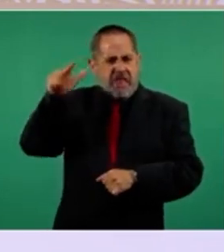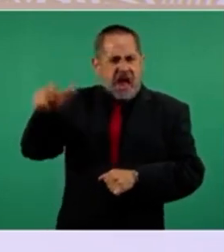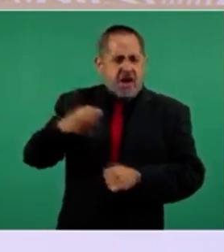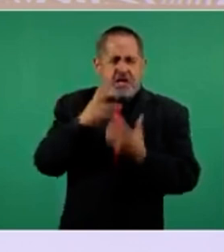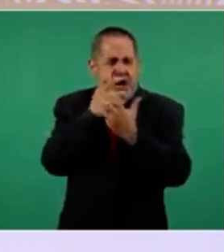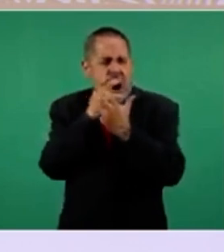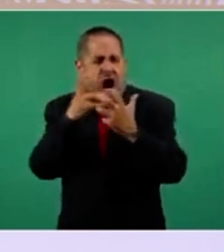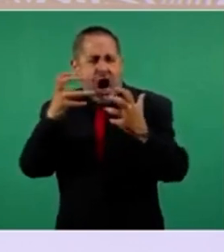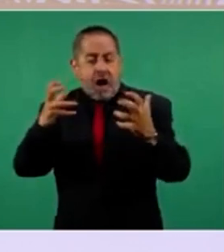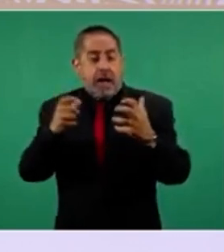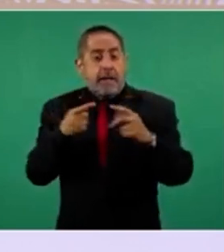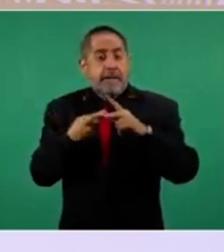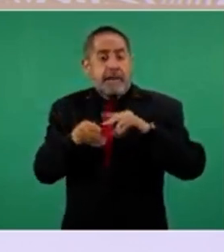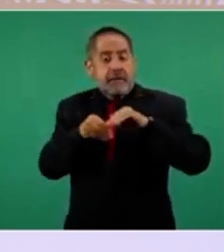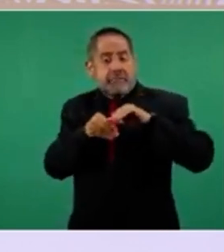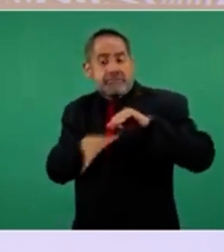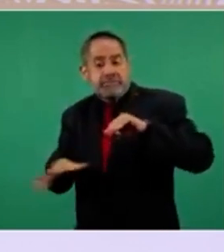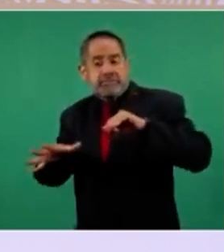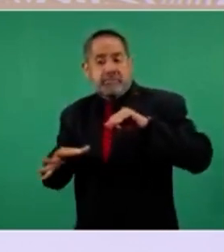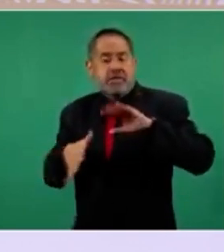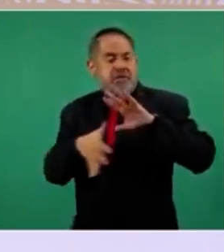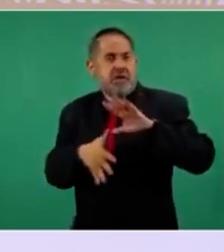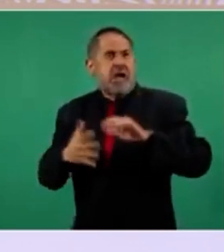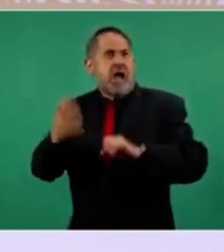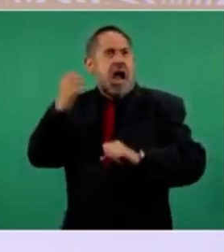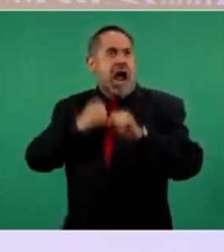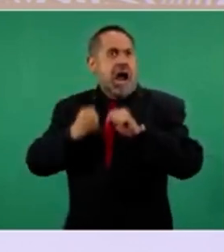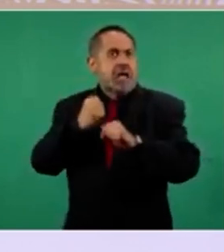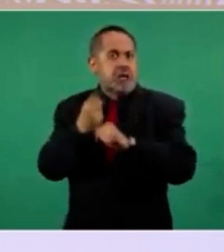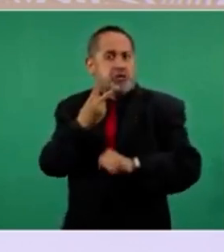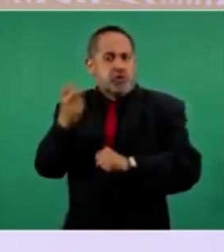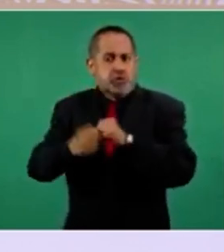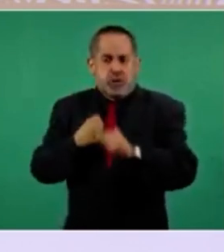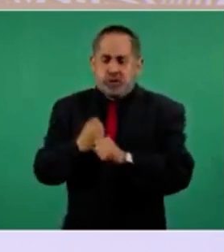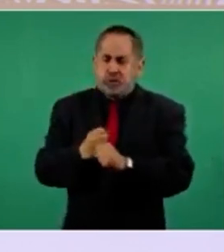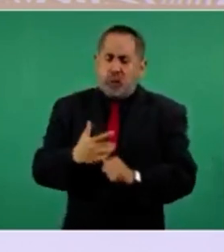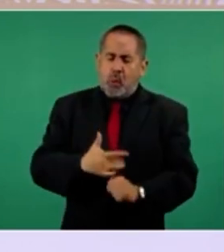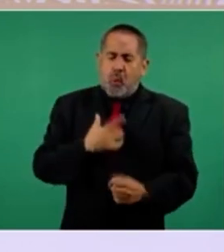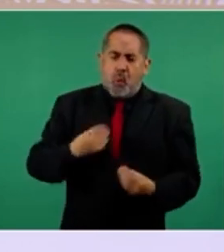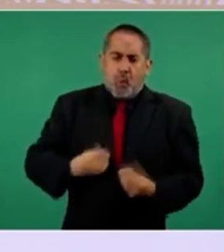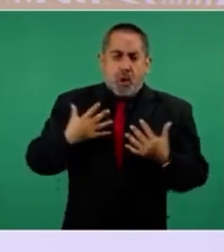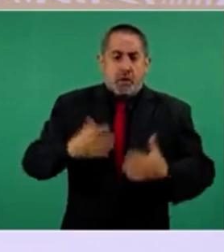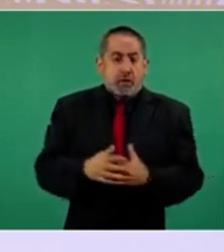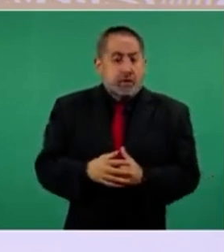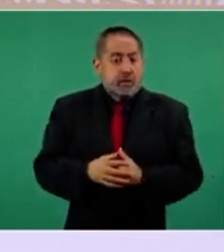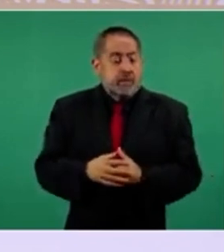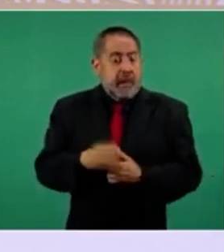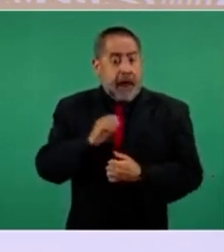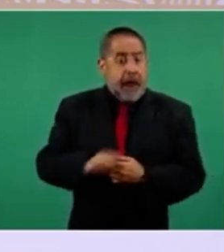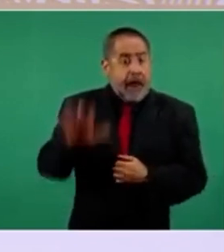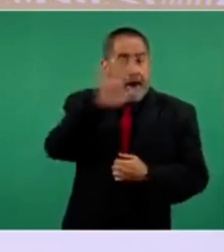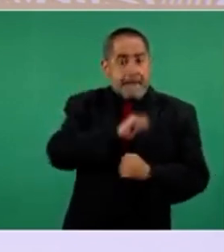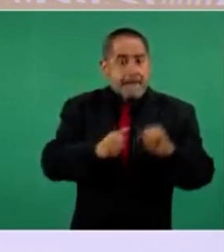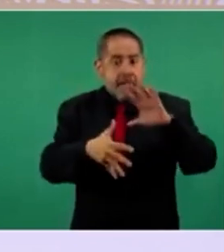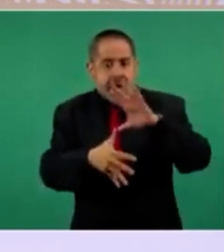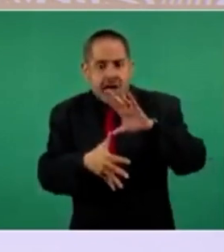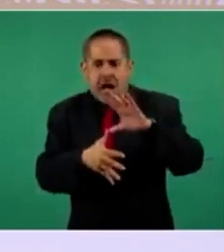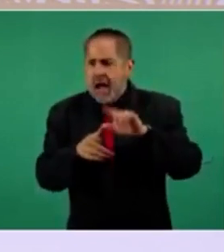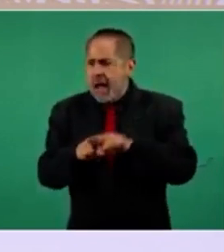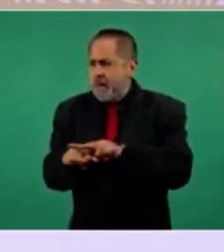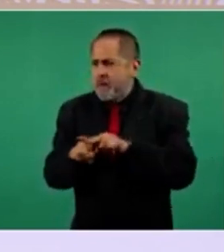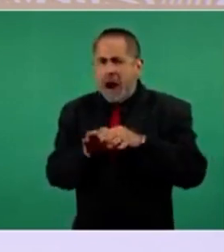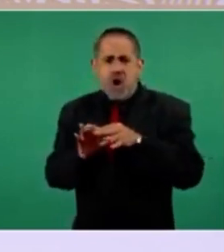nuestra región hace más de 200 años. Entre todos los hermanos que nos dio nuestra América, México